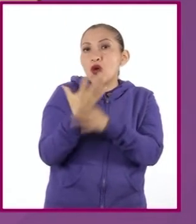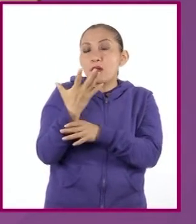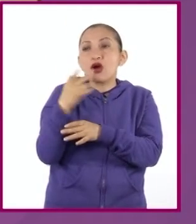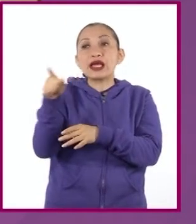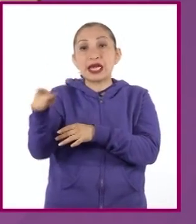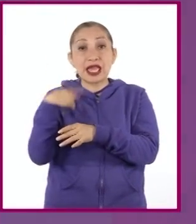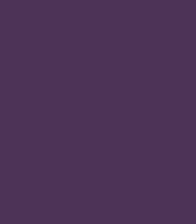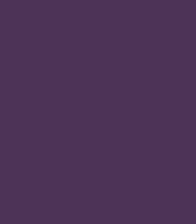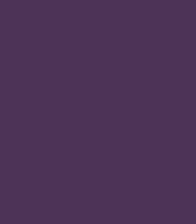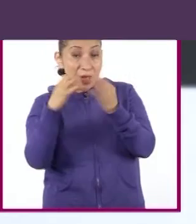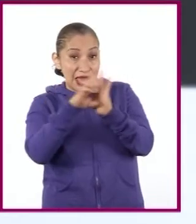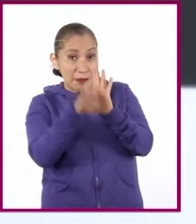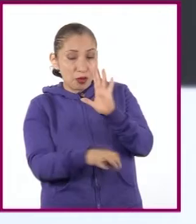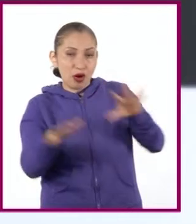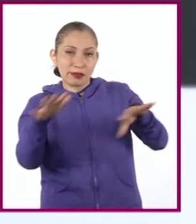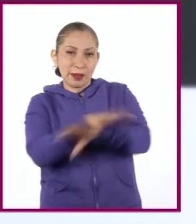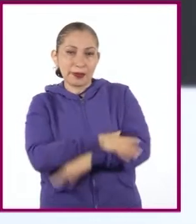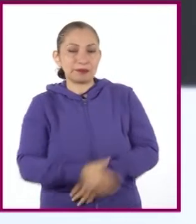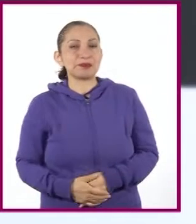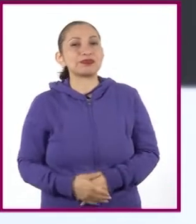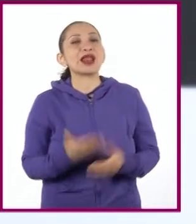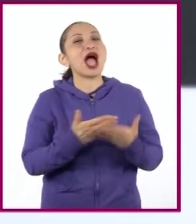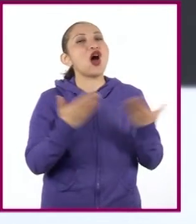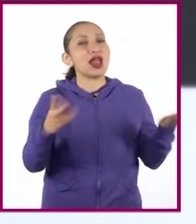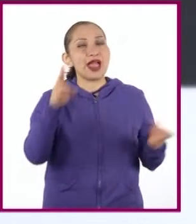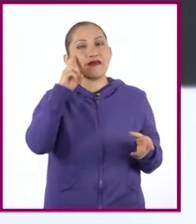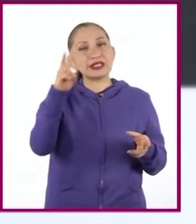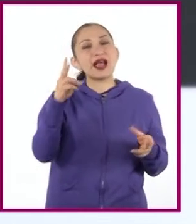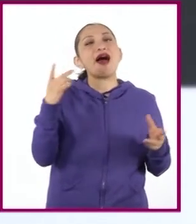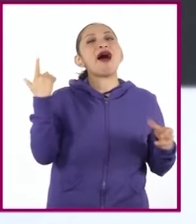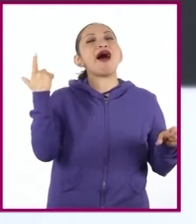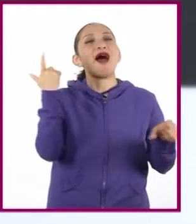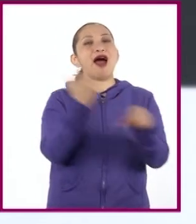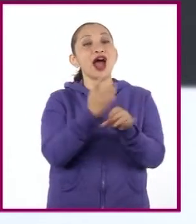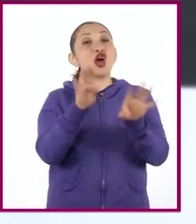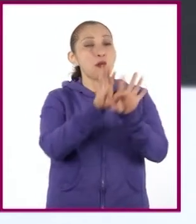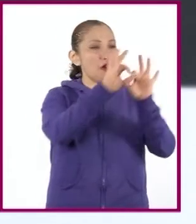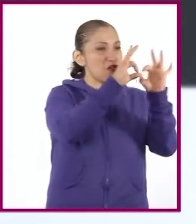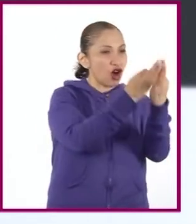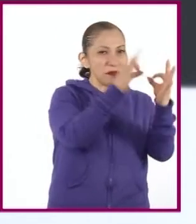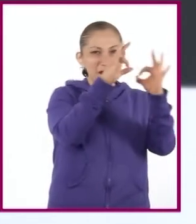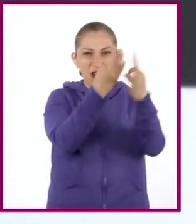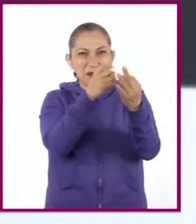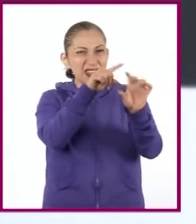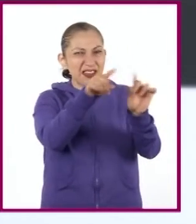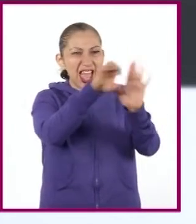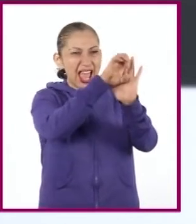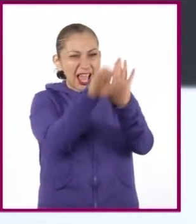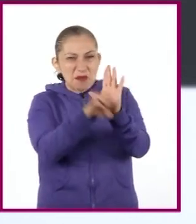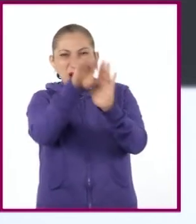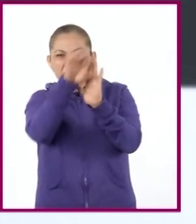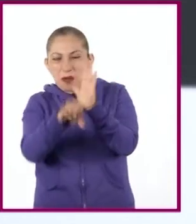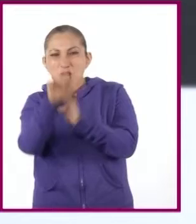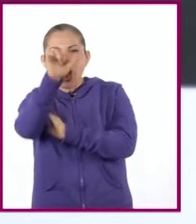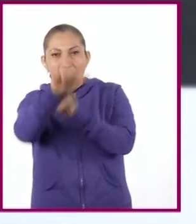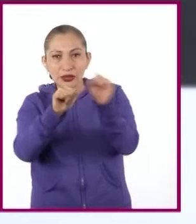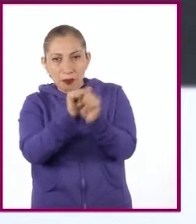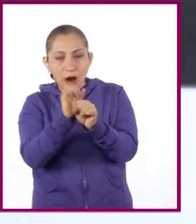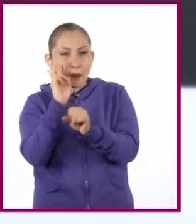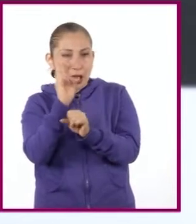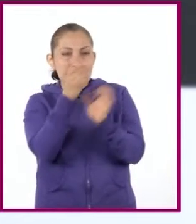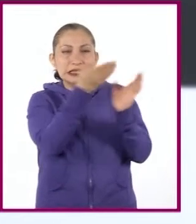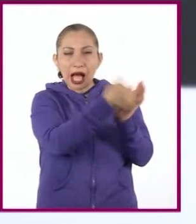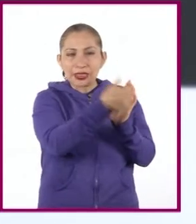a que los modelos cambien. Ahora que ya tenemos una idea de cómo eran los modelos que representan al átomo, vamos a